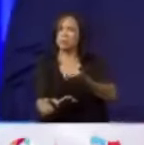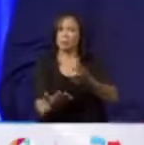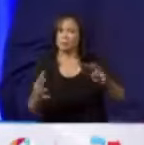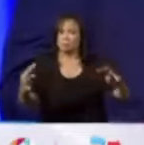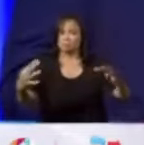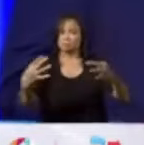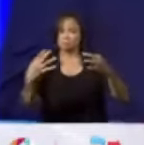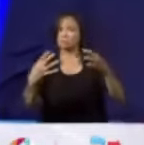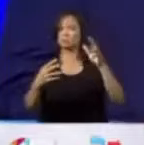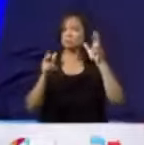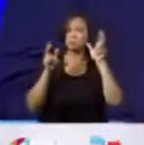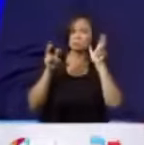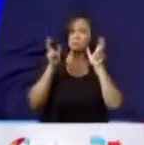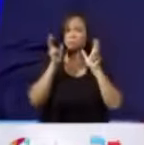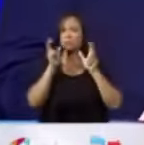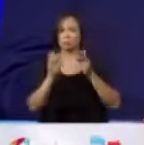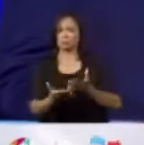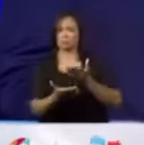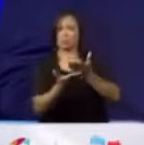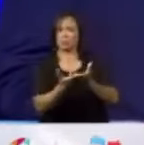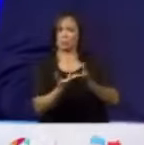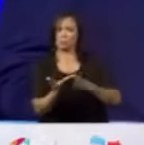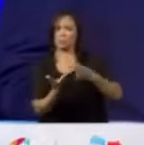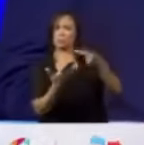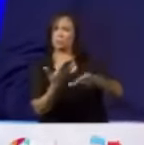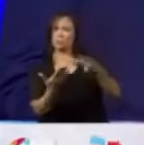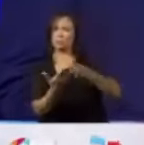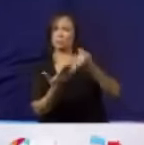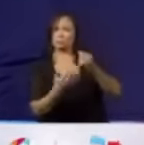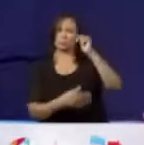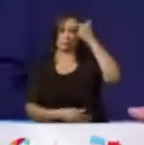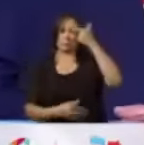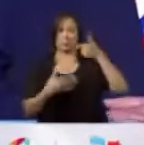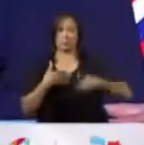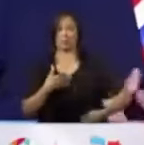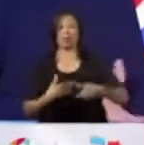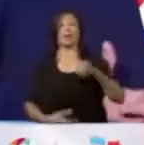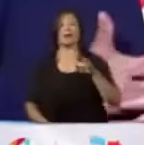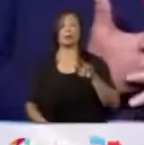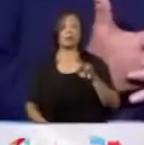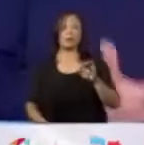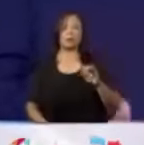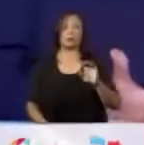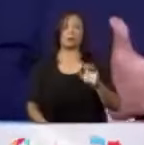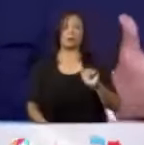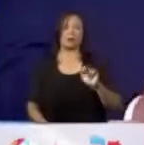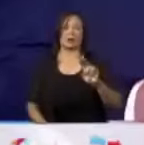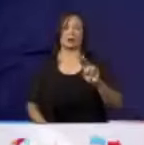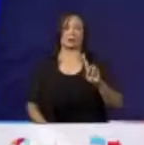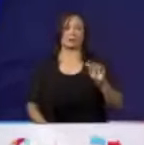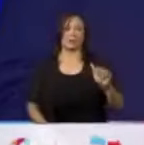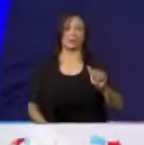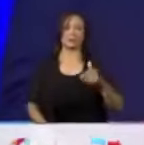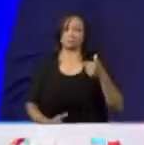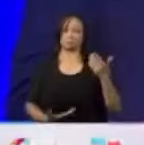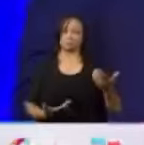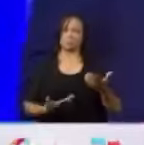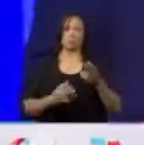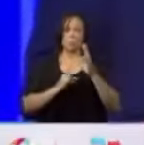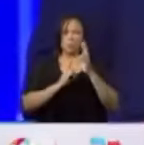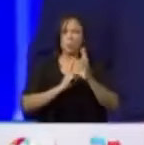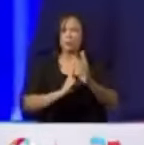la nación, sus propuestas de gobierno. Yo soy Roberto Cavada y es un honor y un